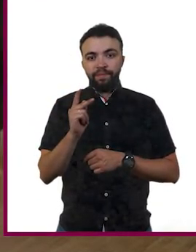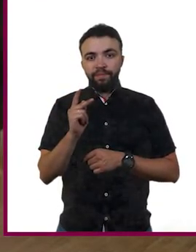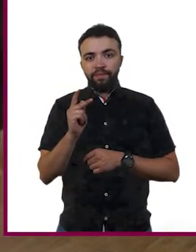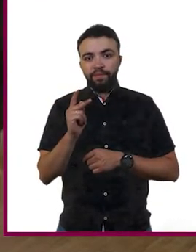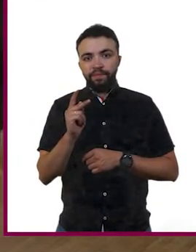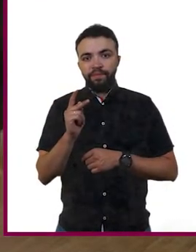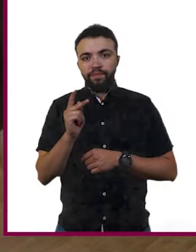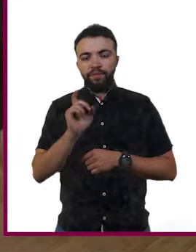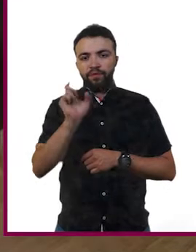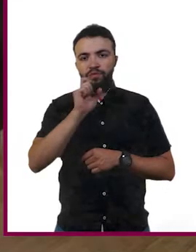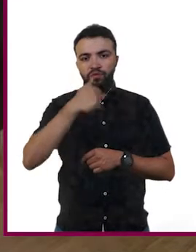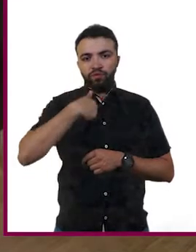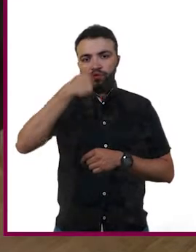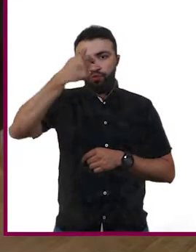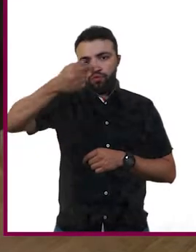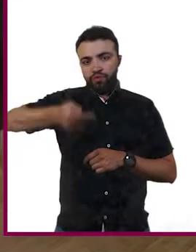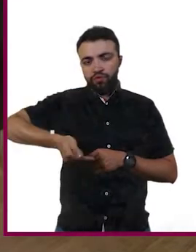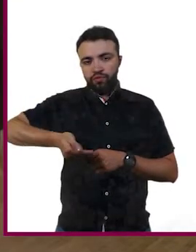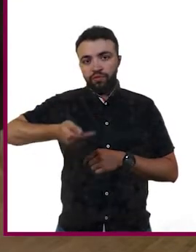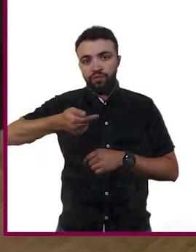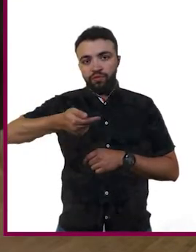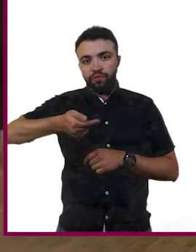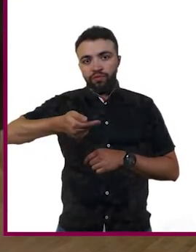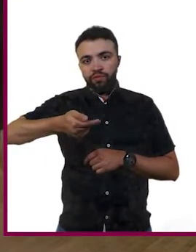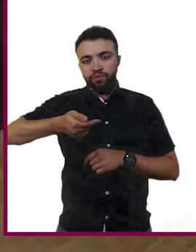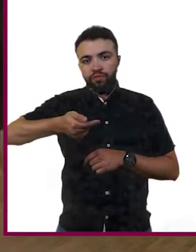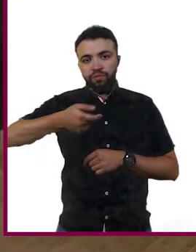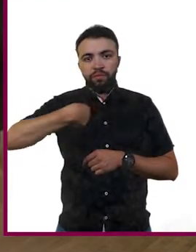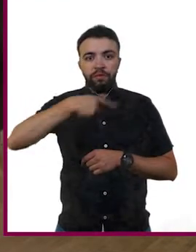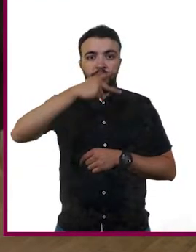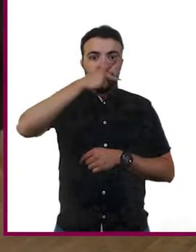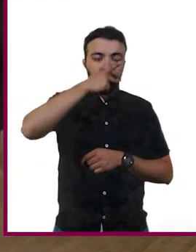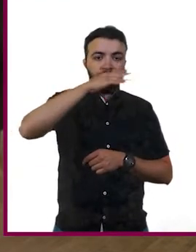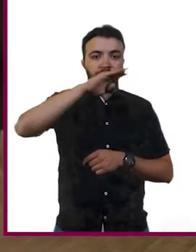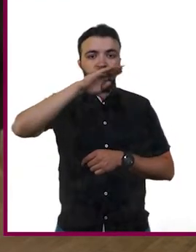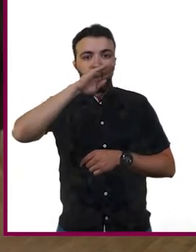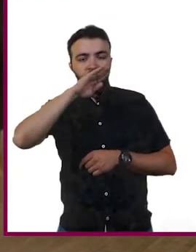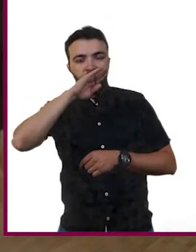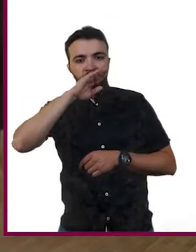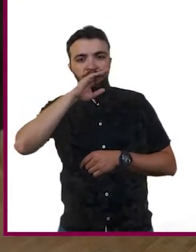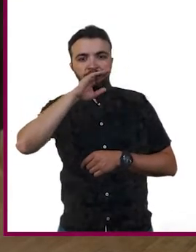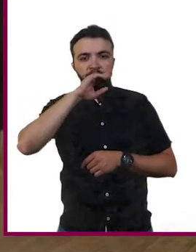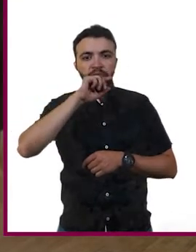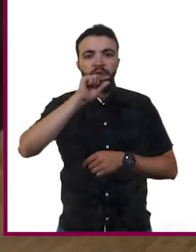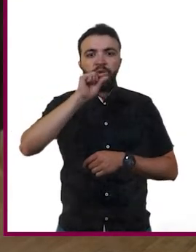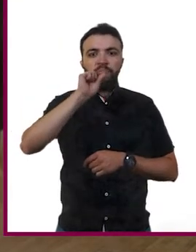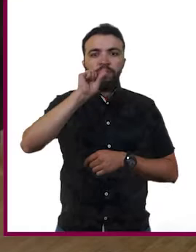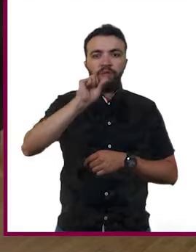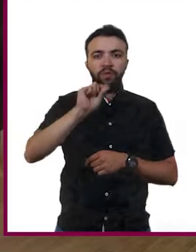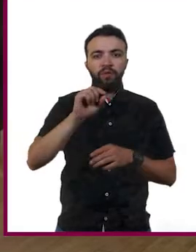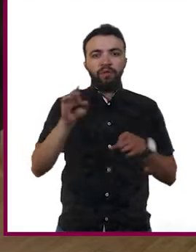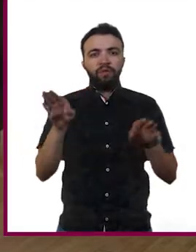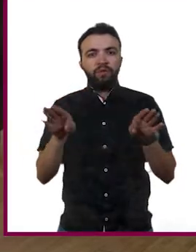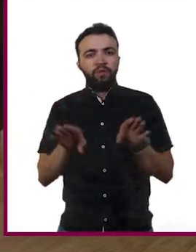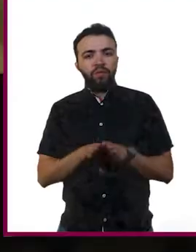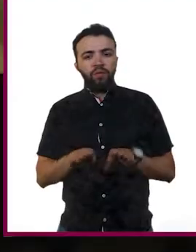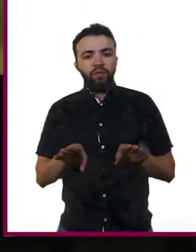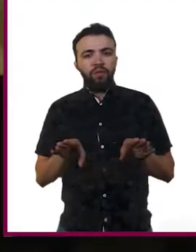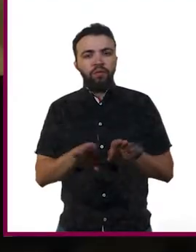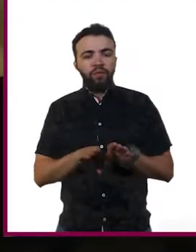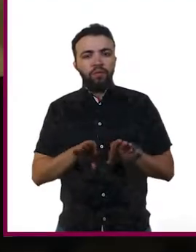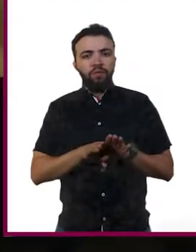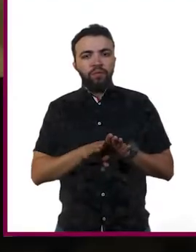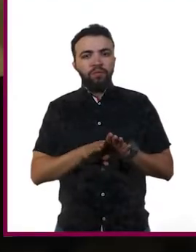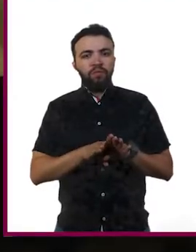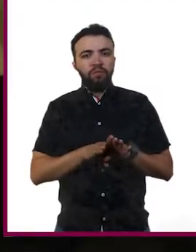de pequeño mis papás, digamos, con cierta regularidad iban a conciertos,